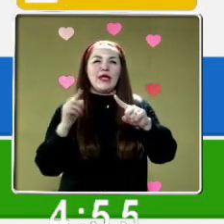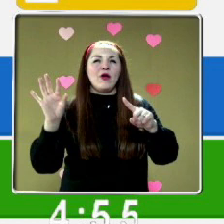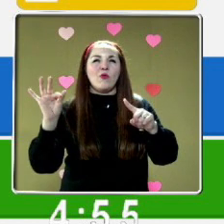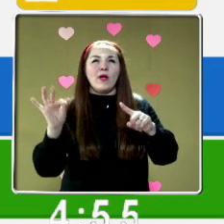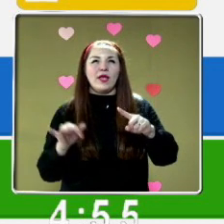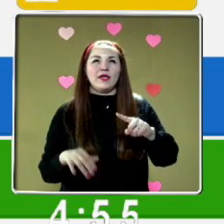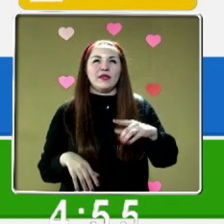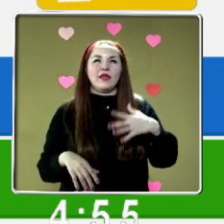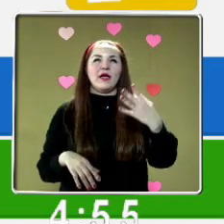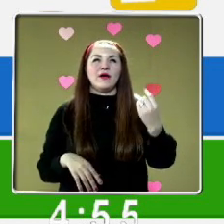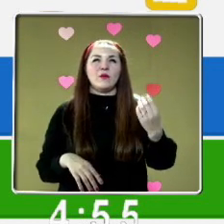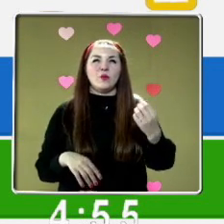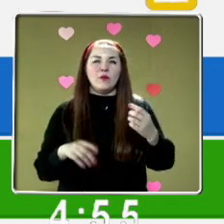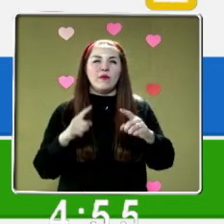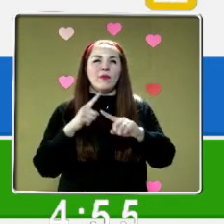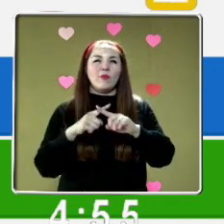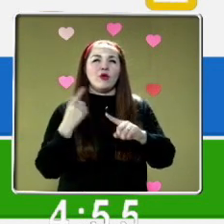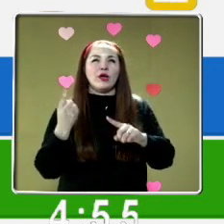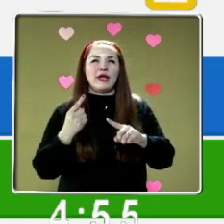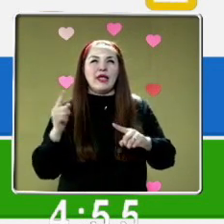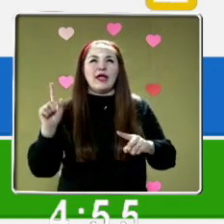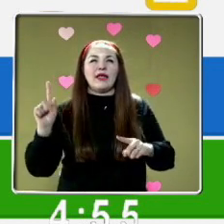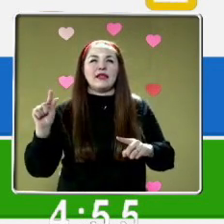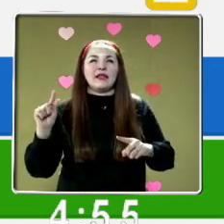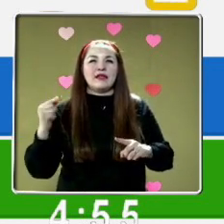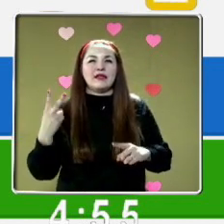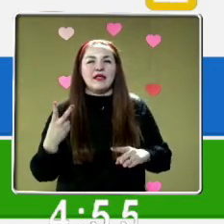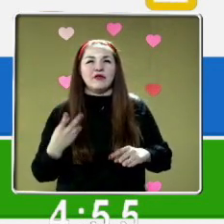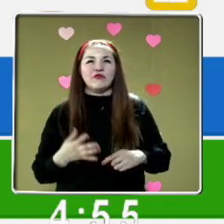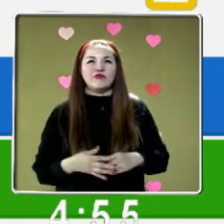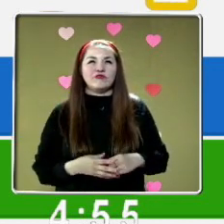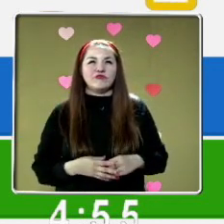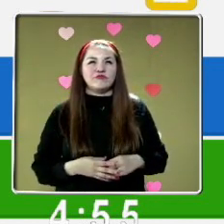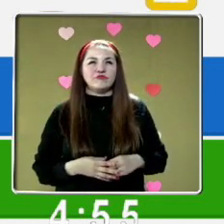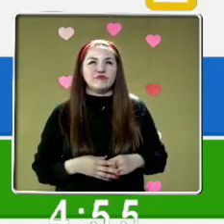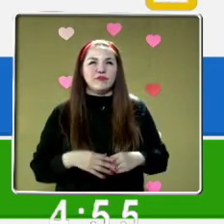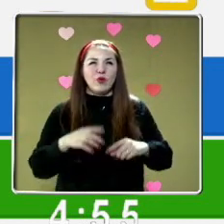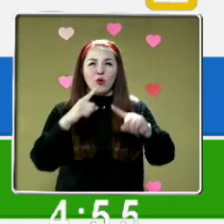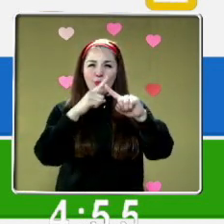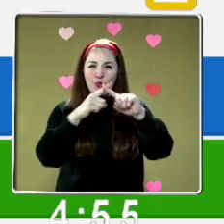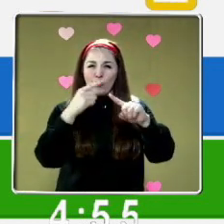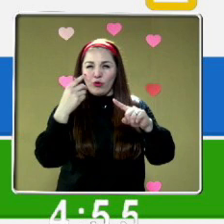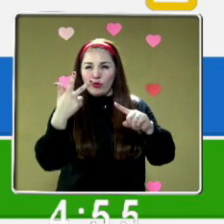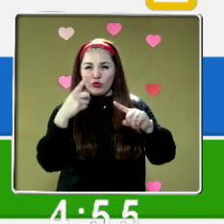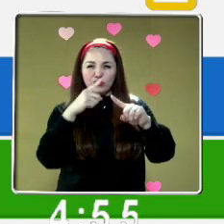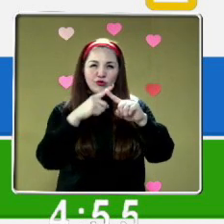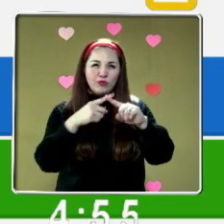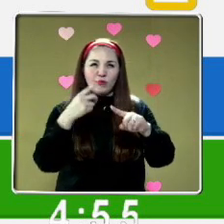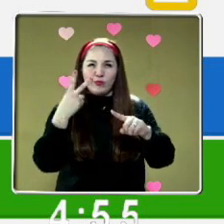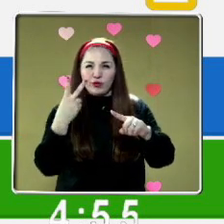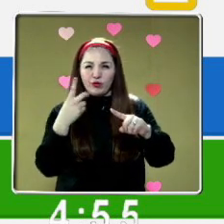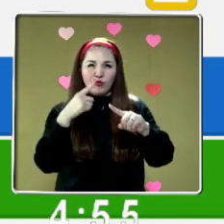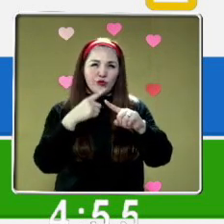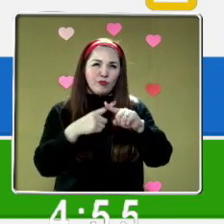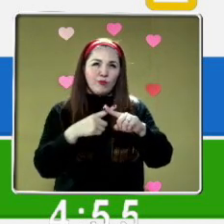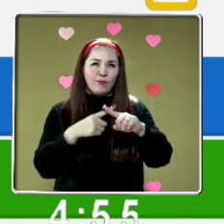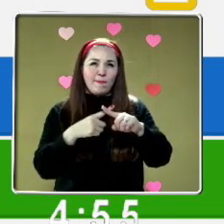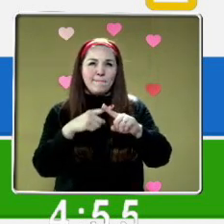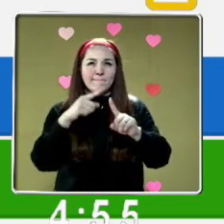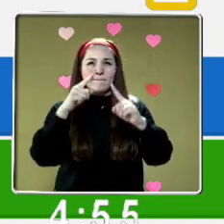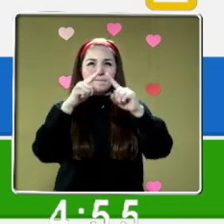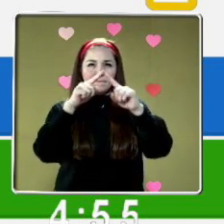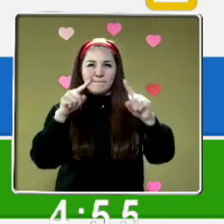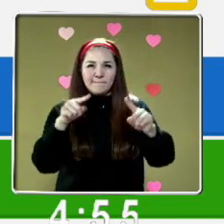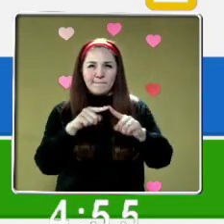72? Triángulo por 8, círculo por 2. Rombo más 35